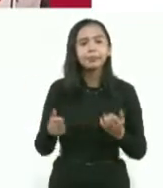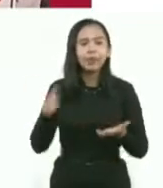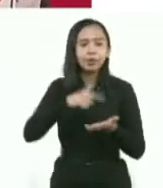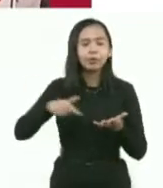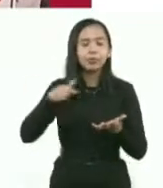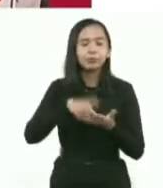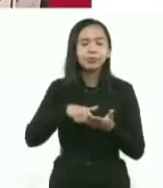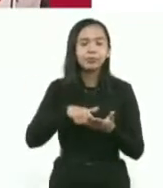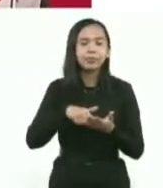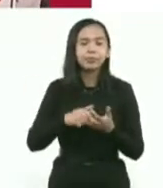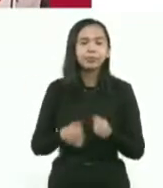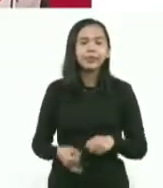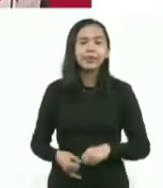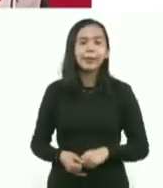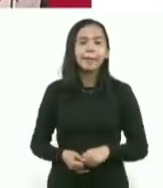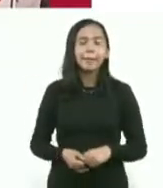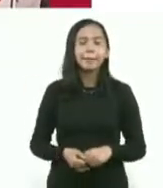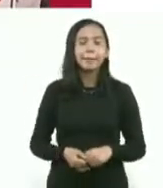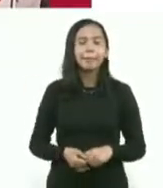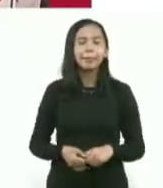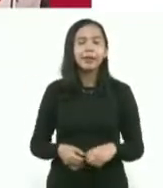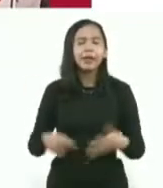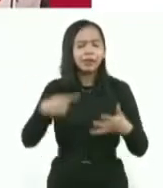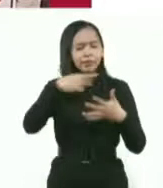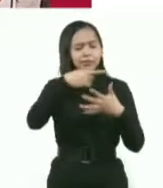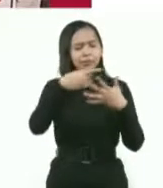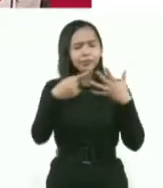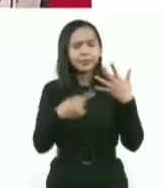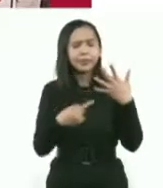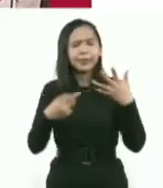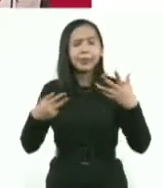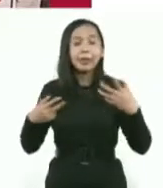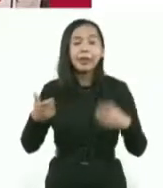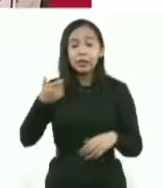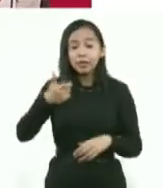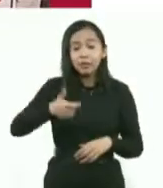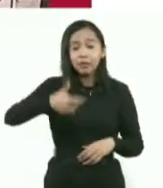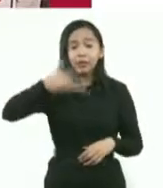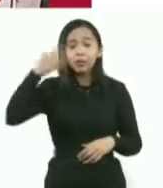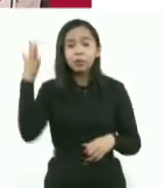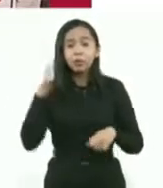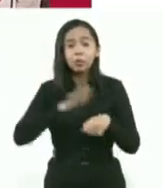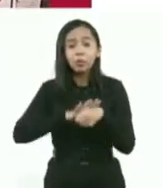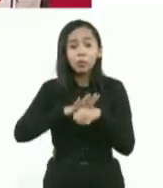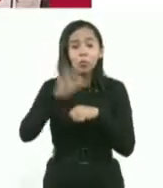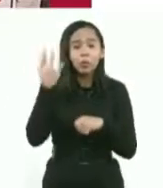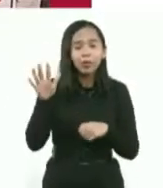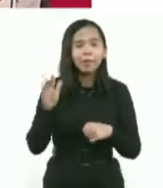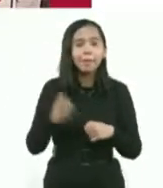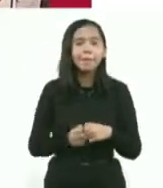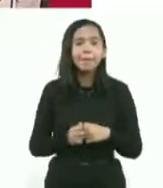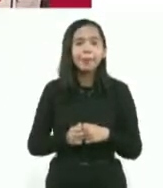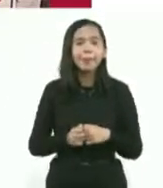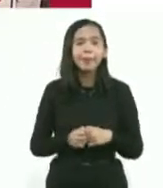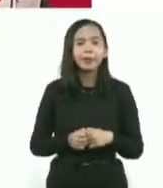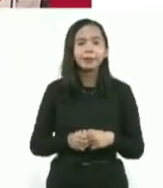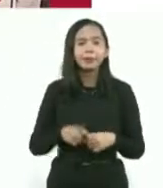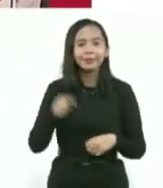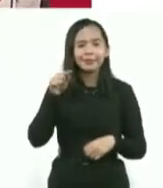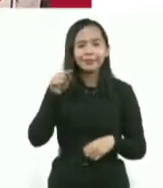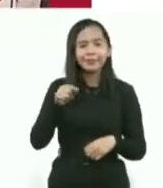Y en este caso las top 5 gasolineras más caras de la Ciudad de México, que en este caso es